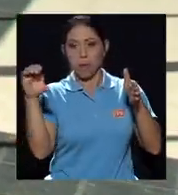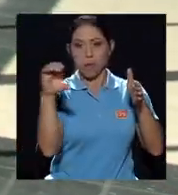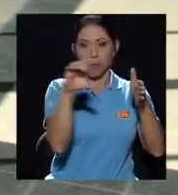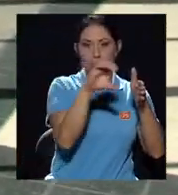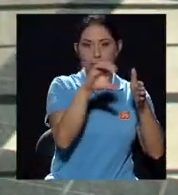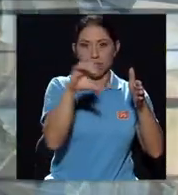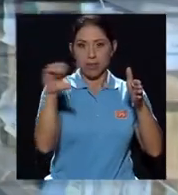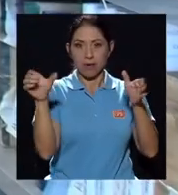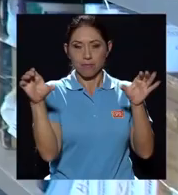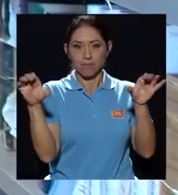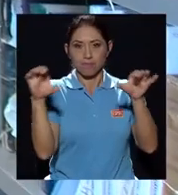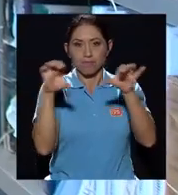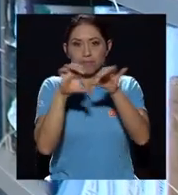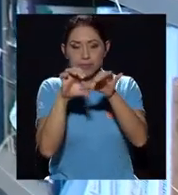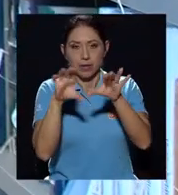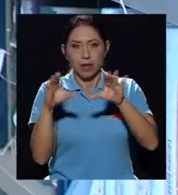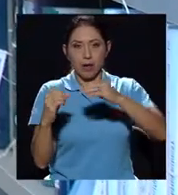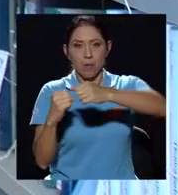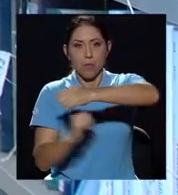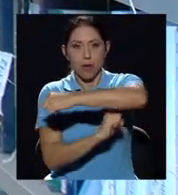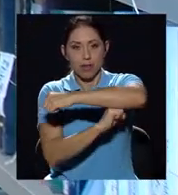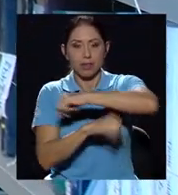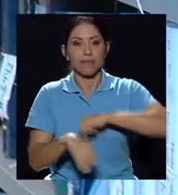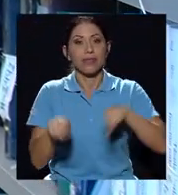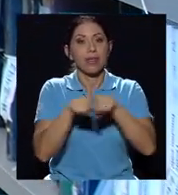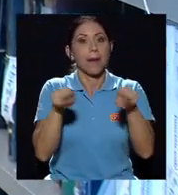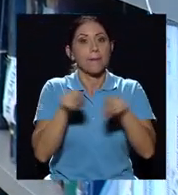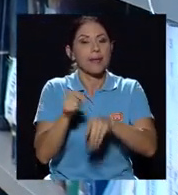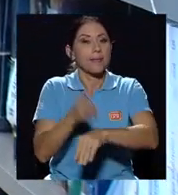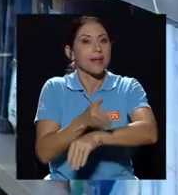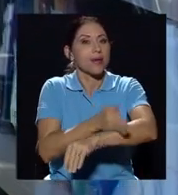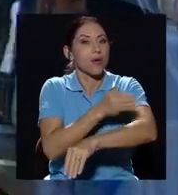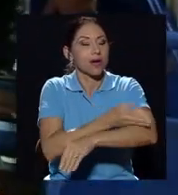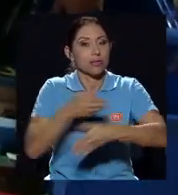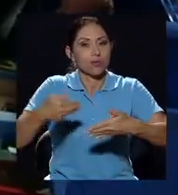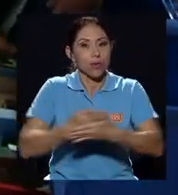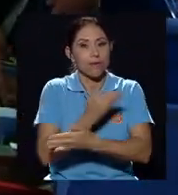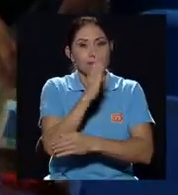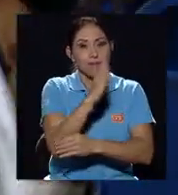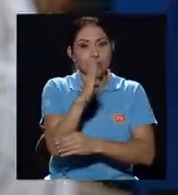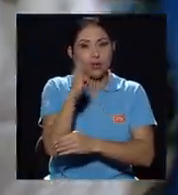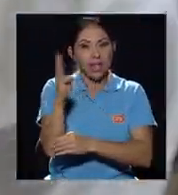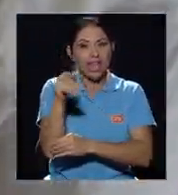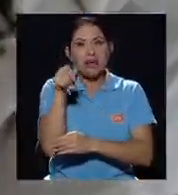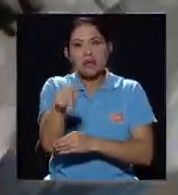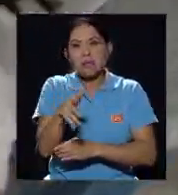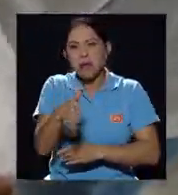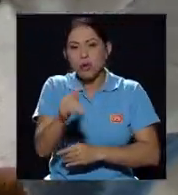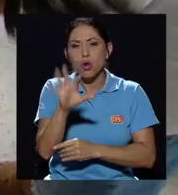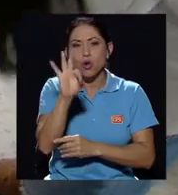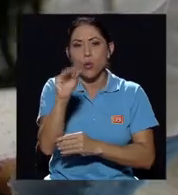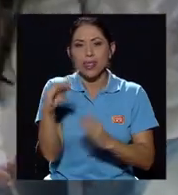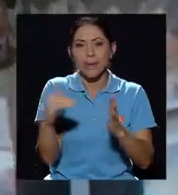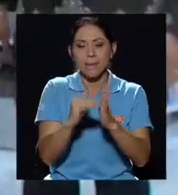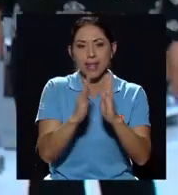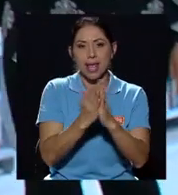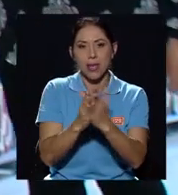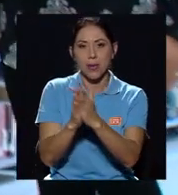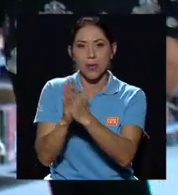puente. Otra de las mejoras son las instalaciones de su nueva biblioteca, que cuenta con alrededor de 90.000